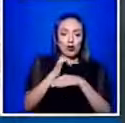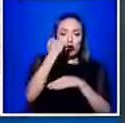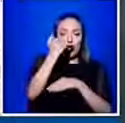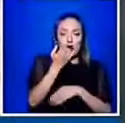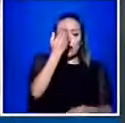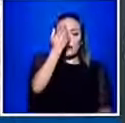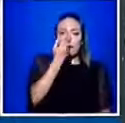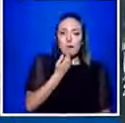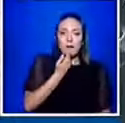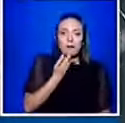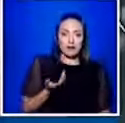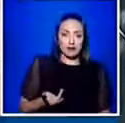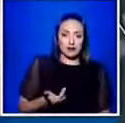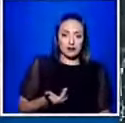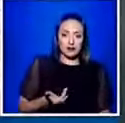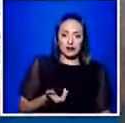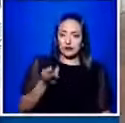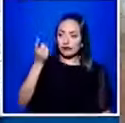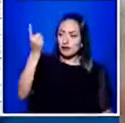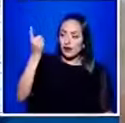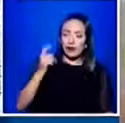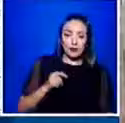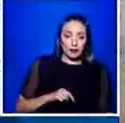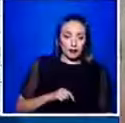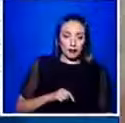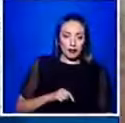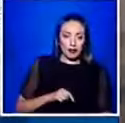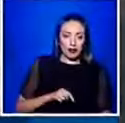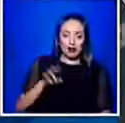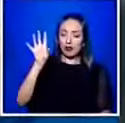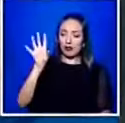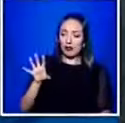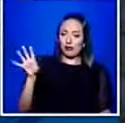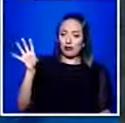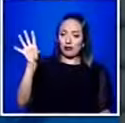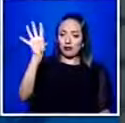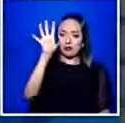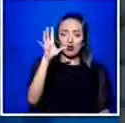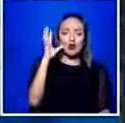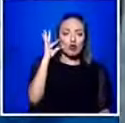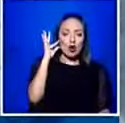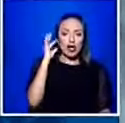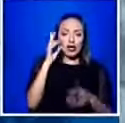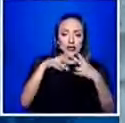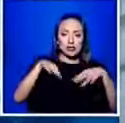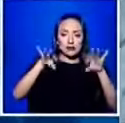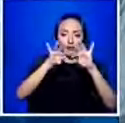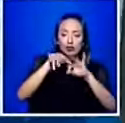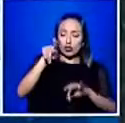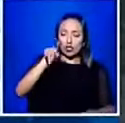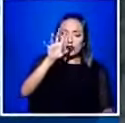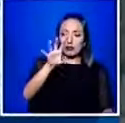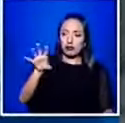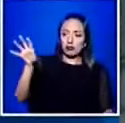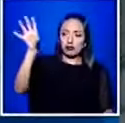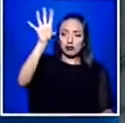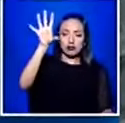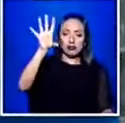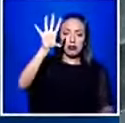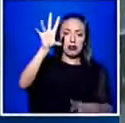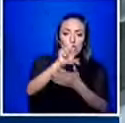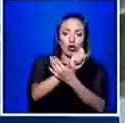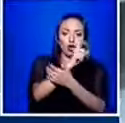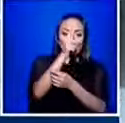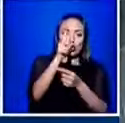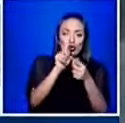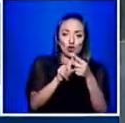nuestro país. Lamentablemente, miren ustedes las otras figuras también de mujeres valiosas que sacaron adelante a nuestro país, también